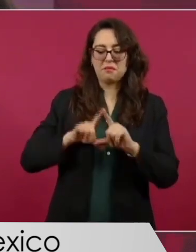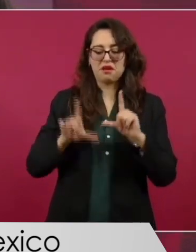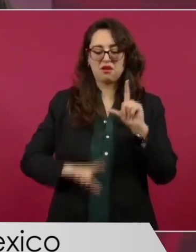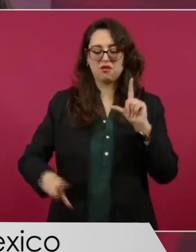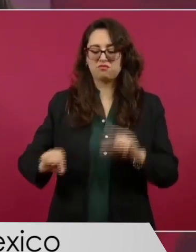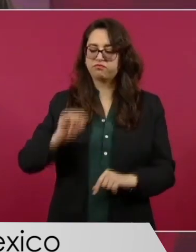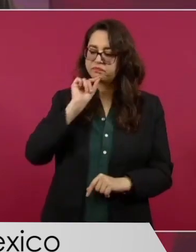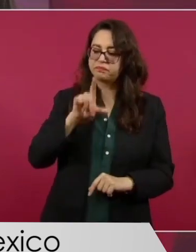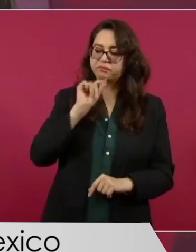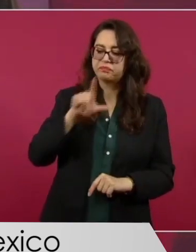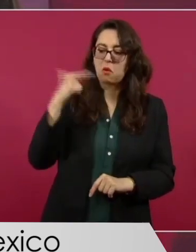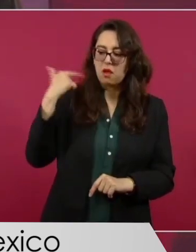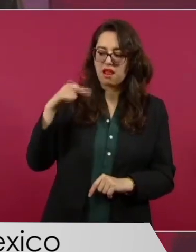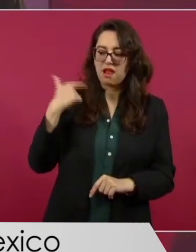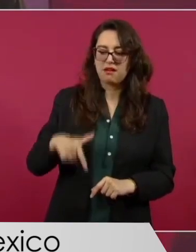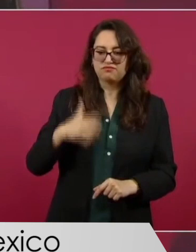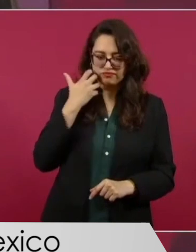México y